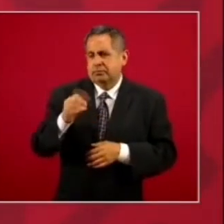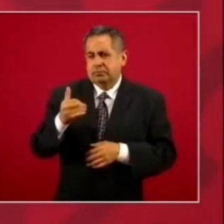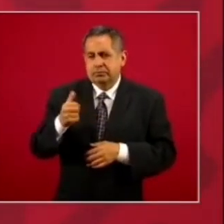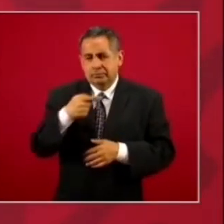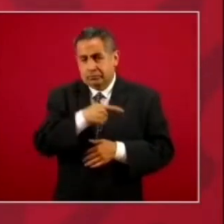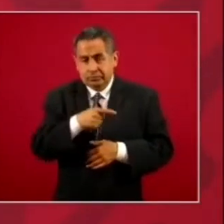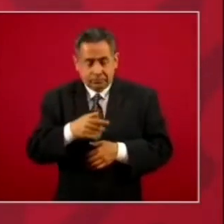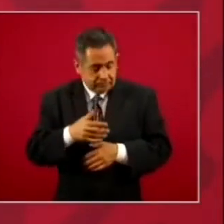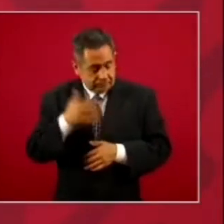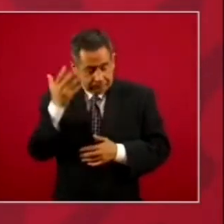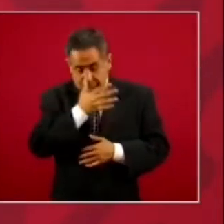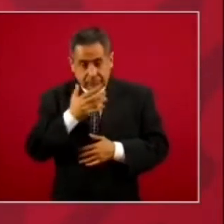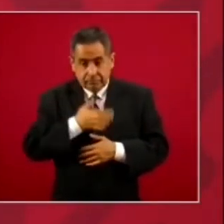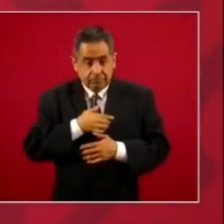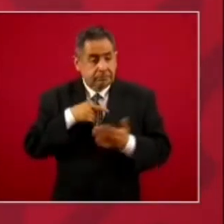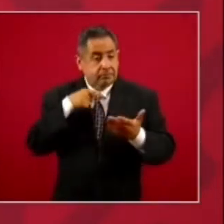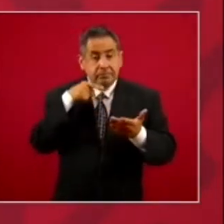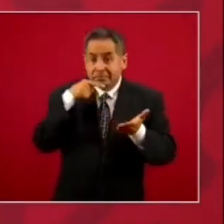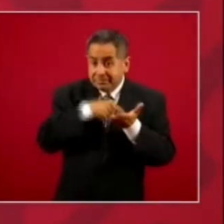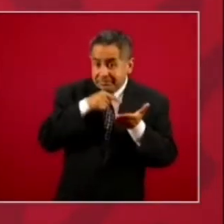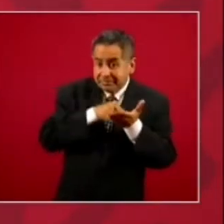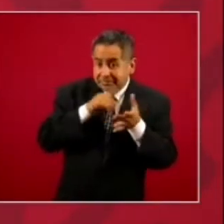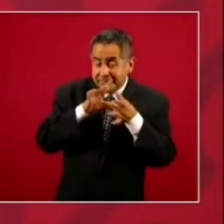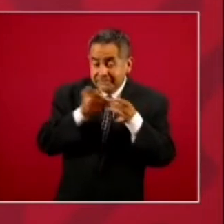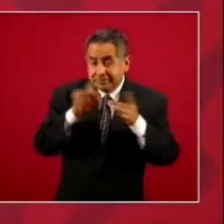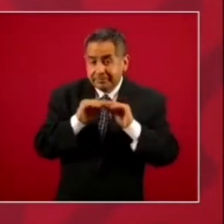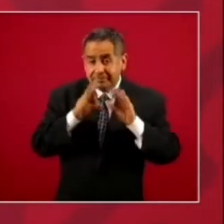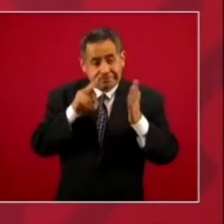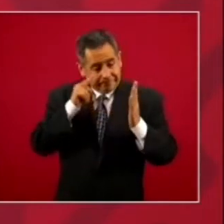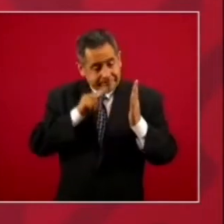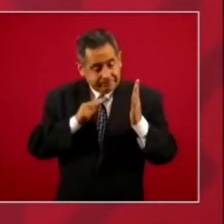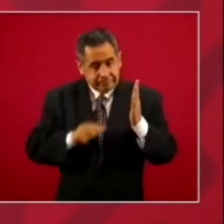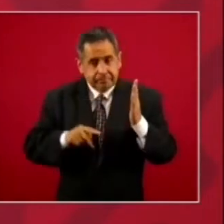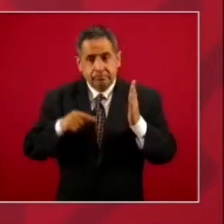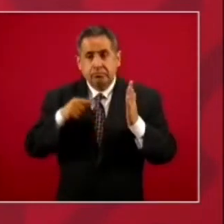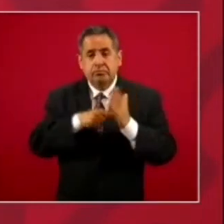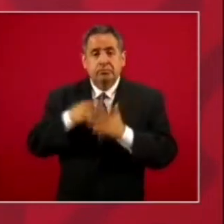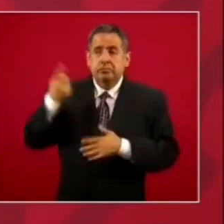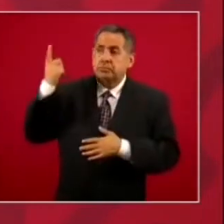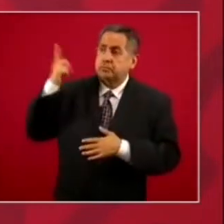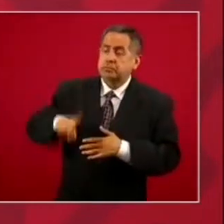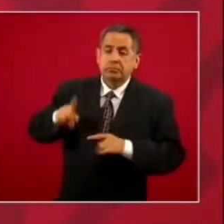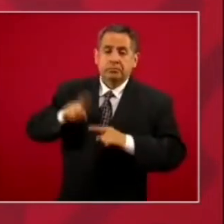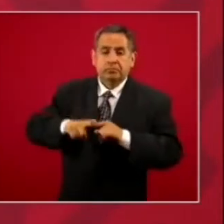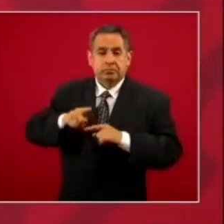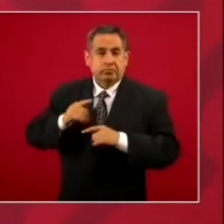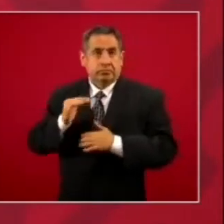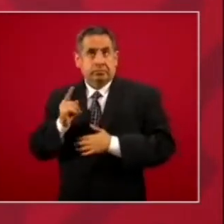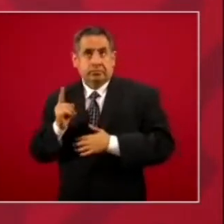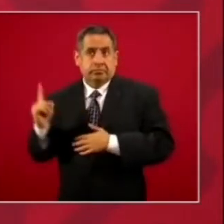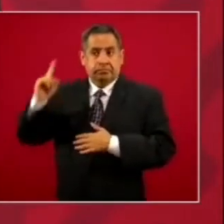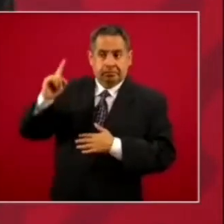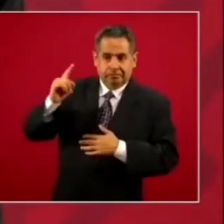y hay una parte en donde dice que por instrucciones de arriba